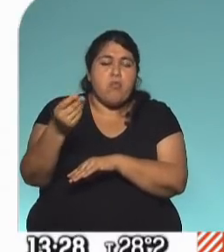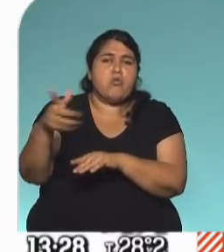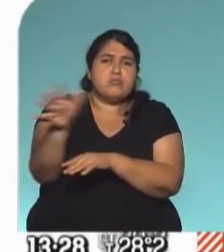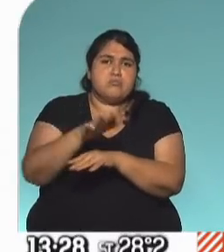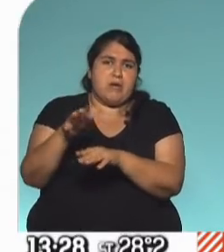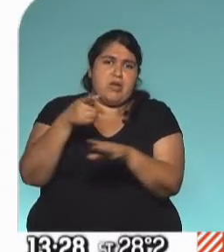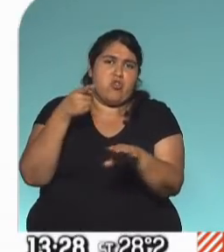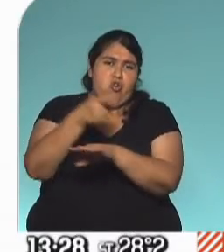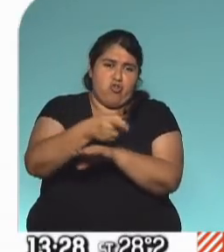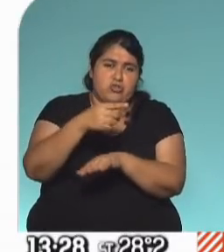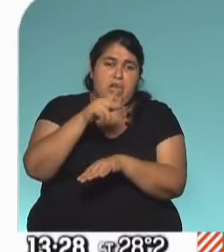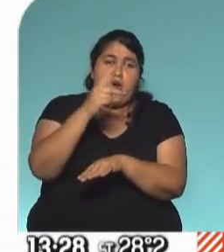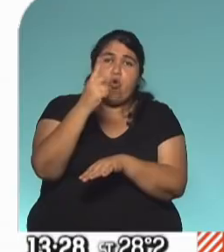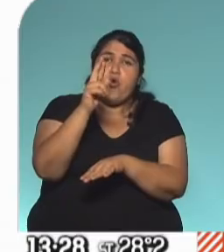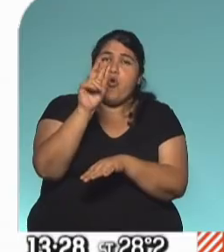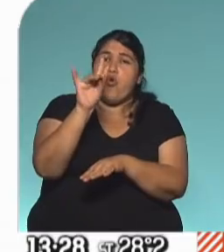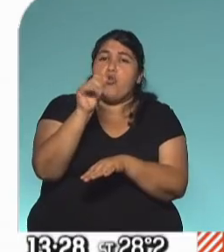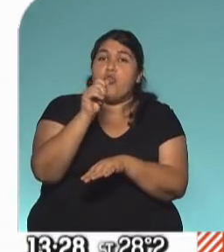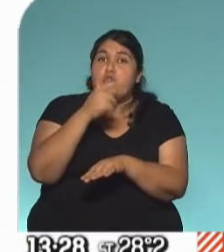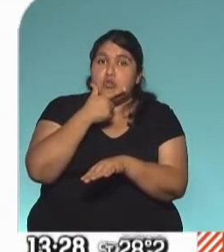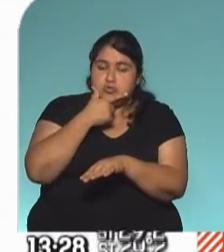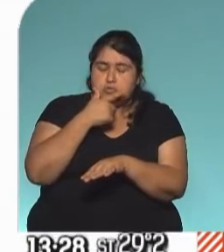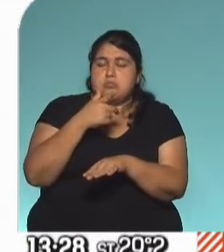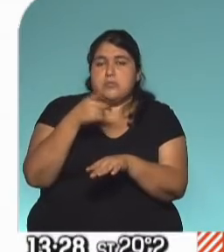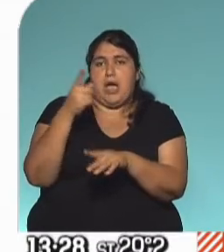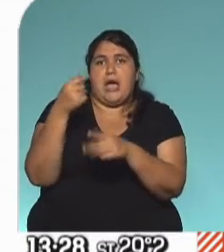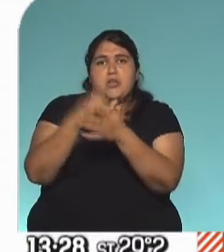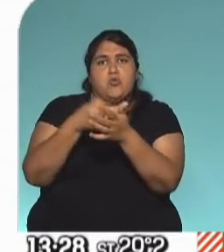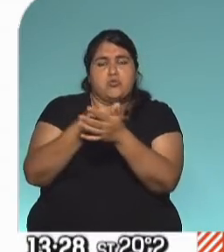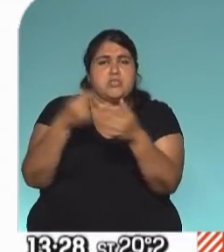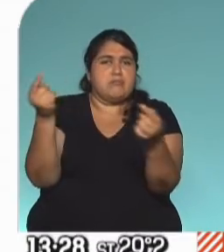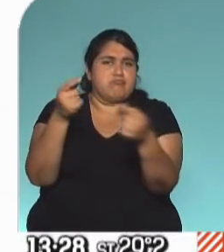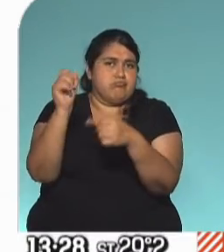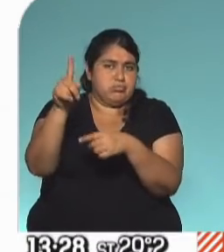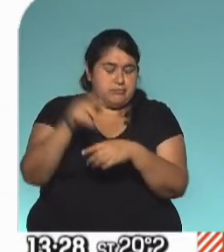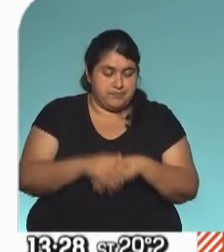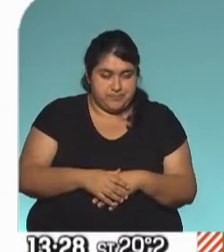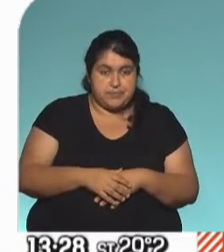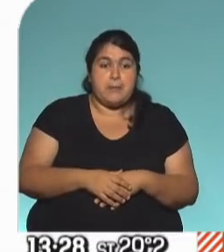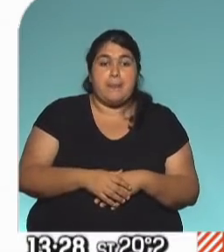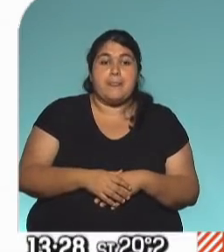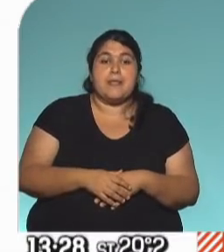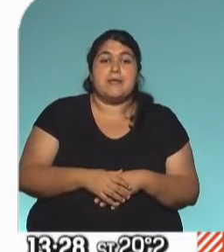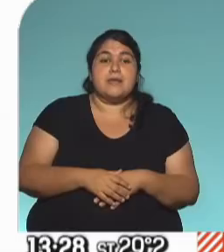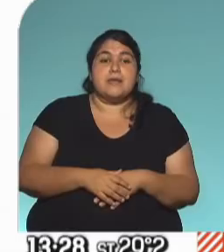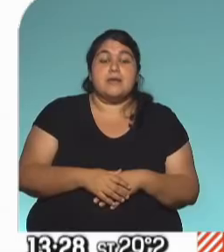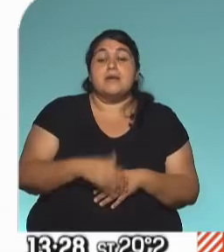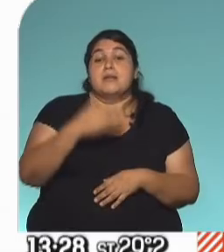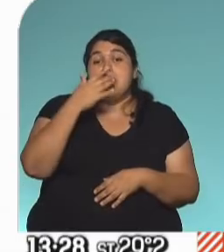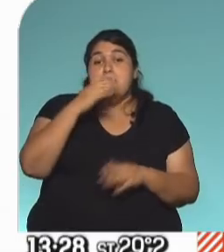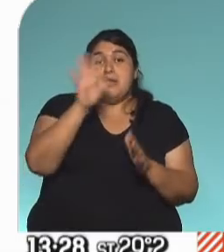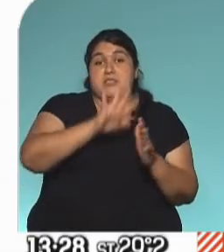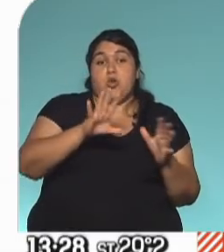población kurda o a las tropas kurdas que combaten también por ese territorio, de un lado y del otro de la frontera. Y vemos cuáles son